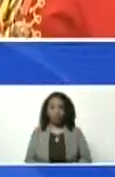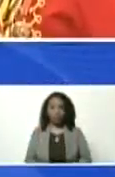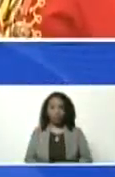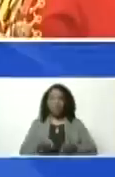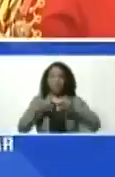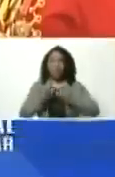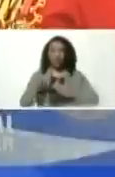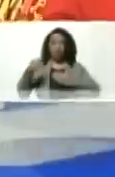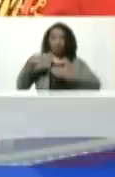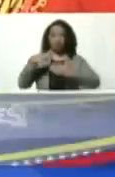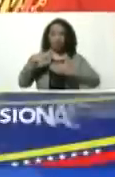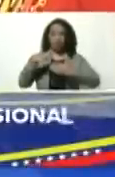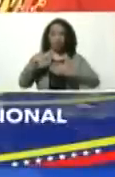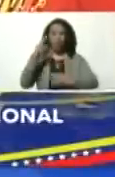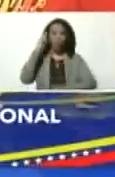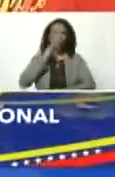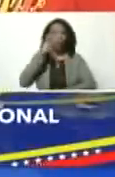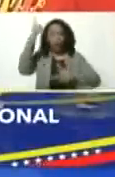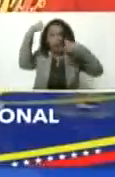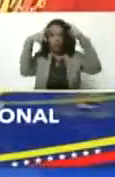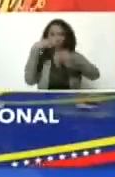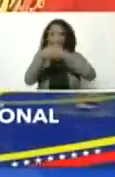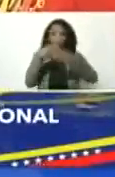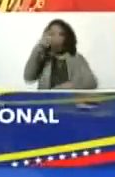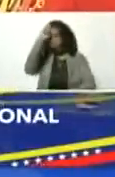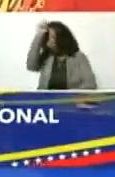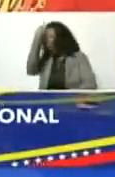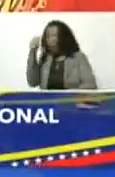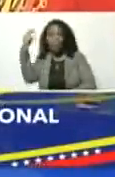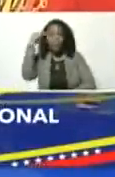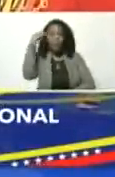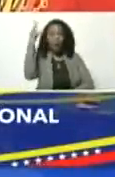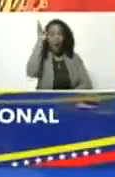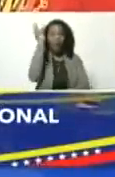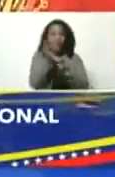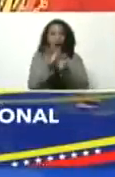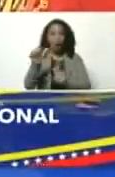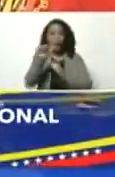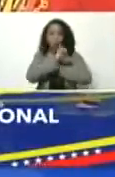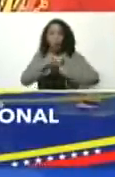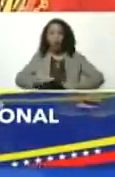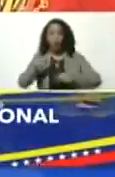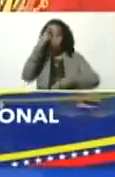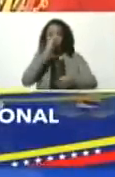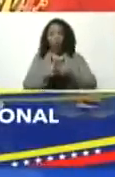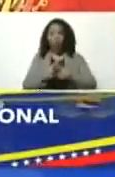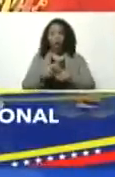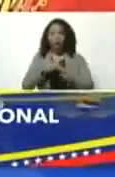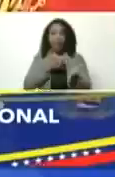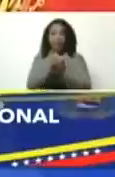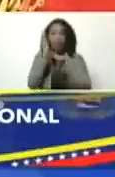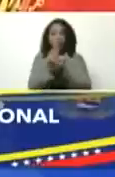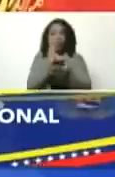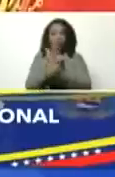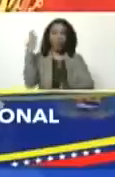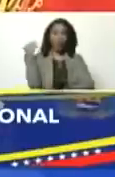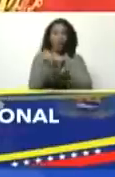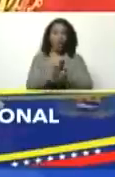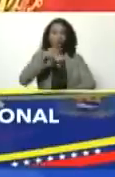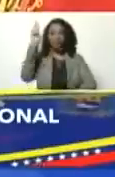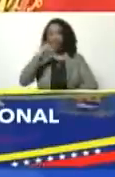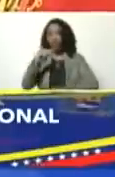Esequibo. A Bolívar y a Chávez rendimos memoria en la fe de su guardia de honor, leales siempre. Traidores nunca. Mi comandante en